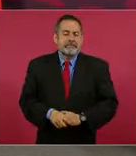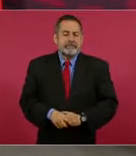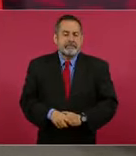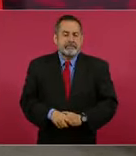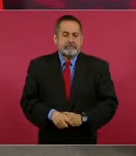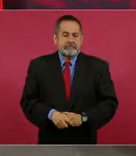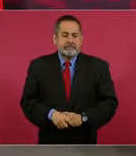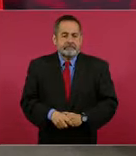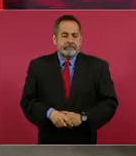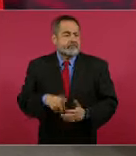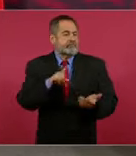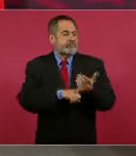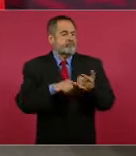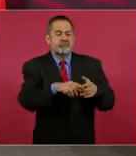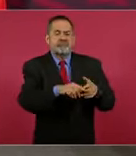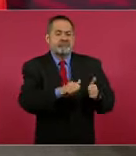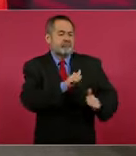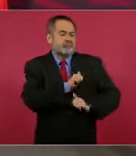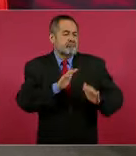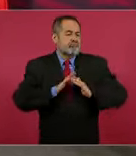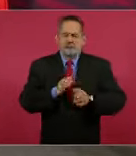La fuerza bruta.